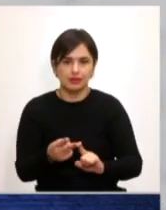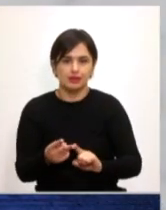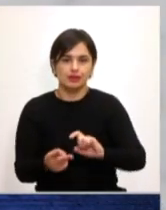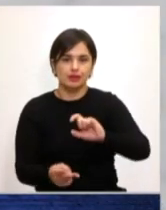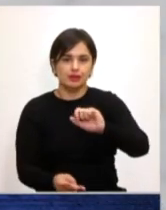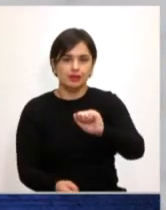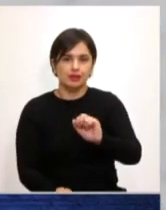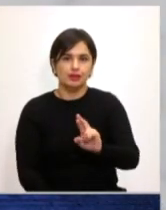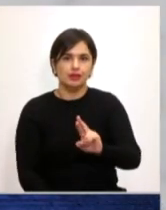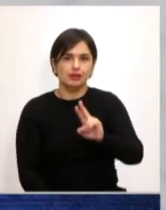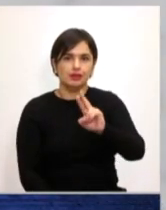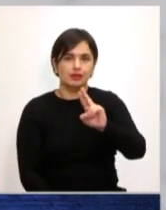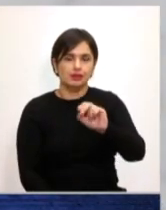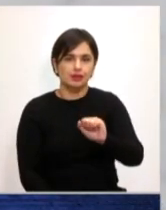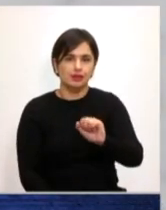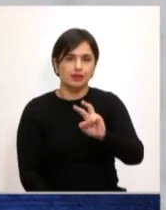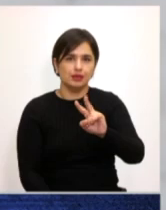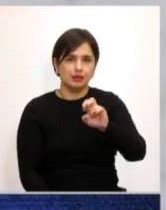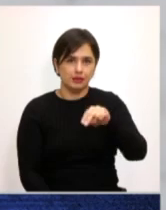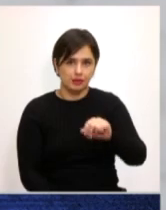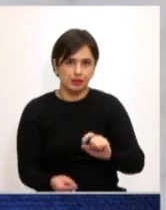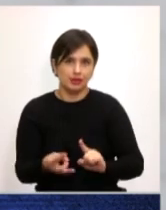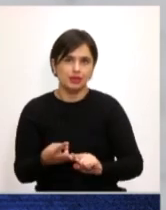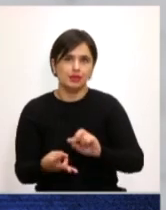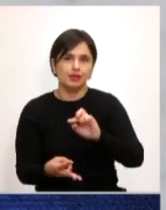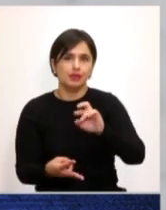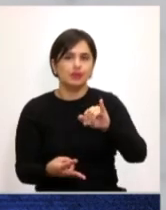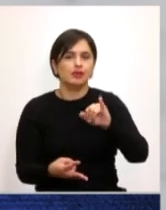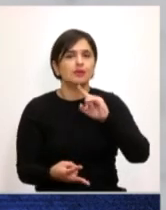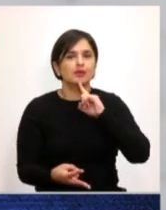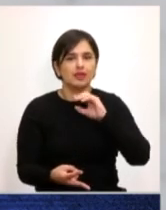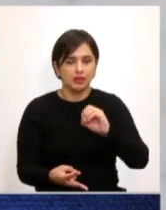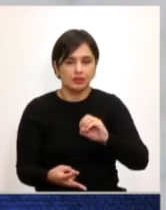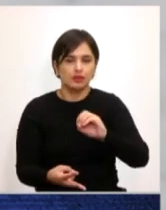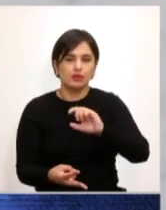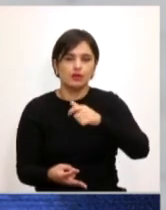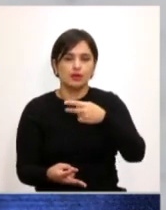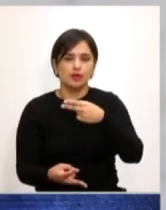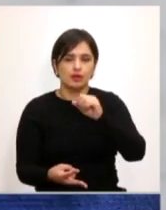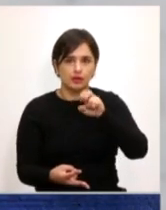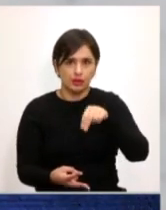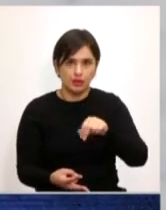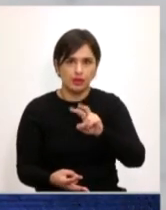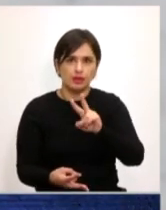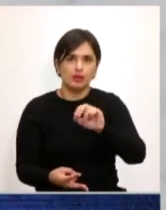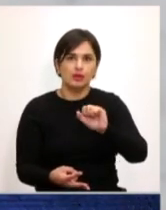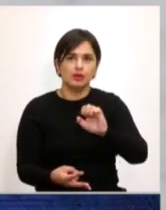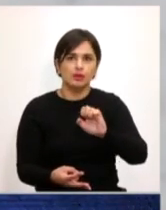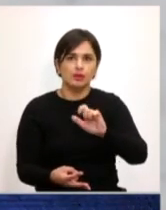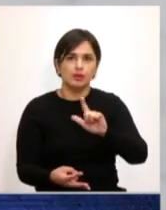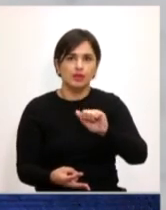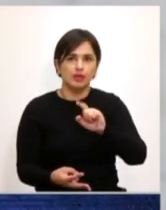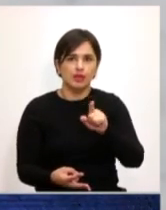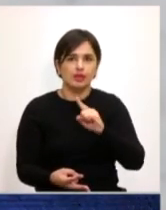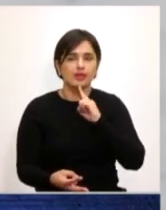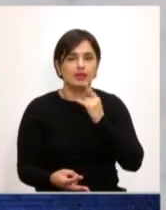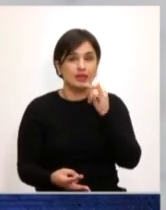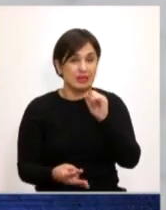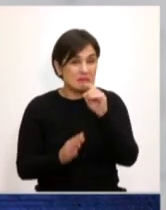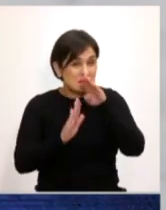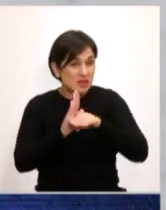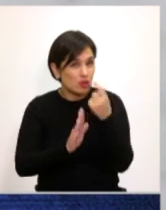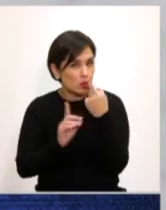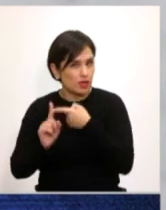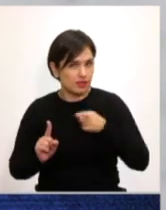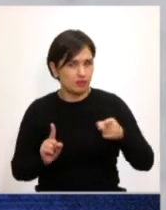Gloria Aravena y a los senadores Juan Castro Prieto, Sergio Gaona y Esteban Velázquez, que en menos de una semana lograron